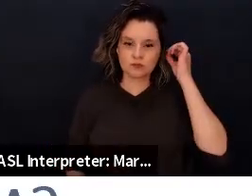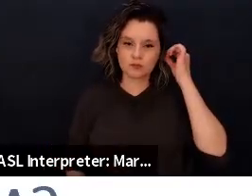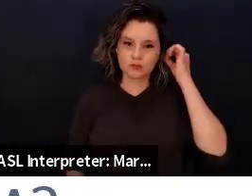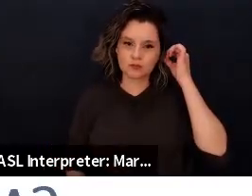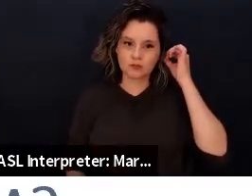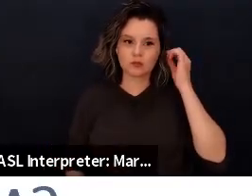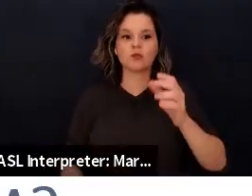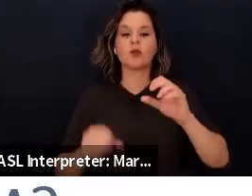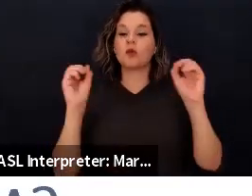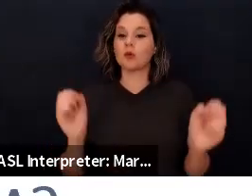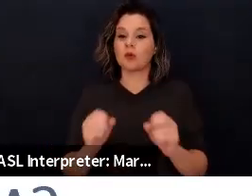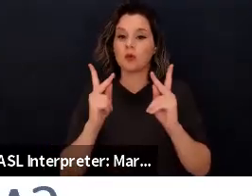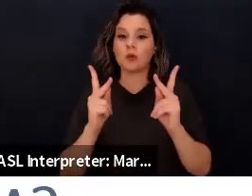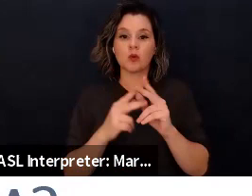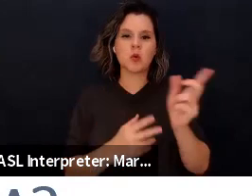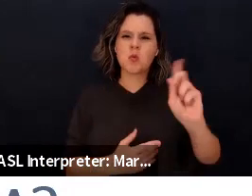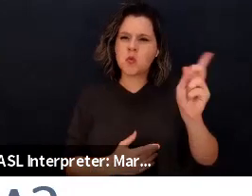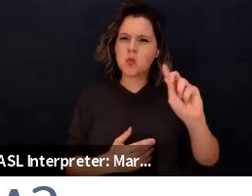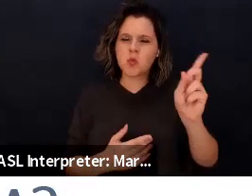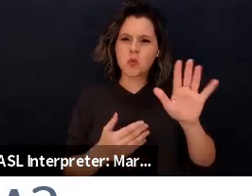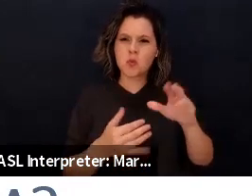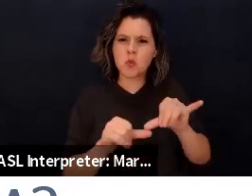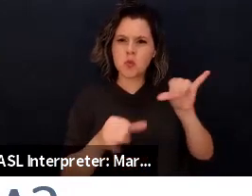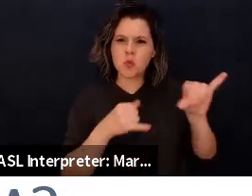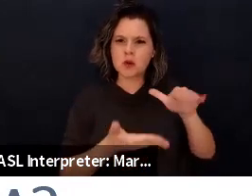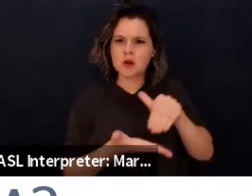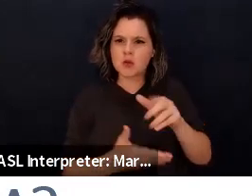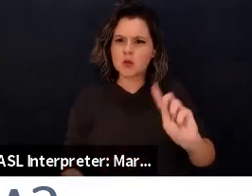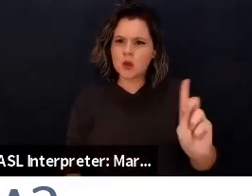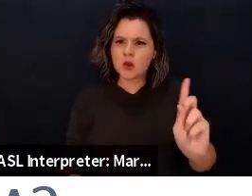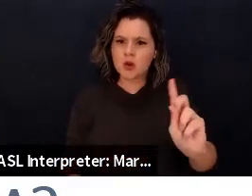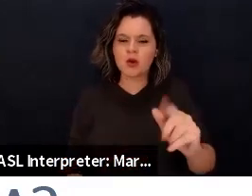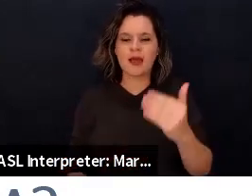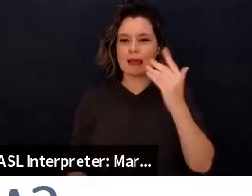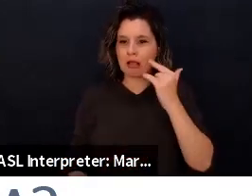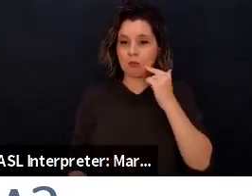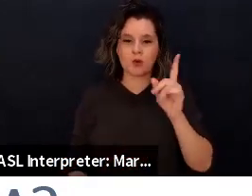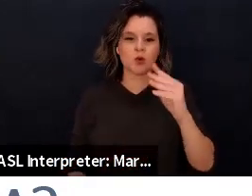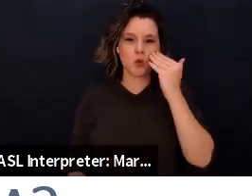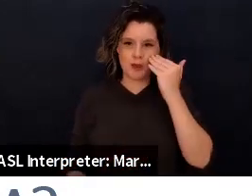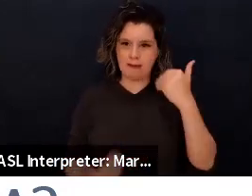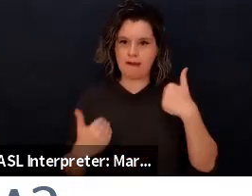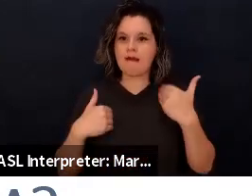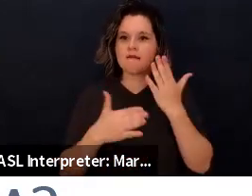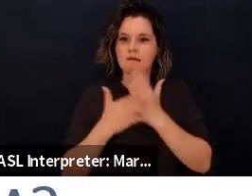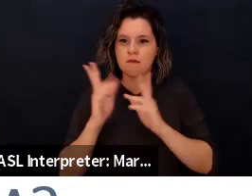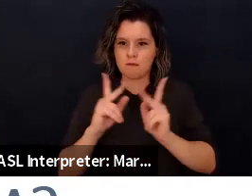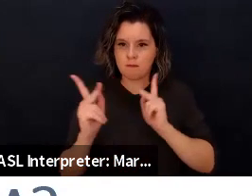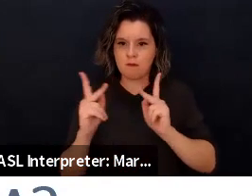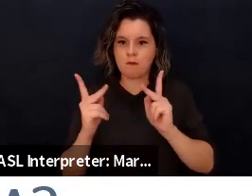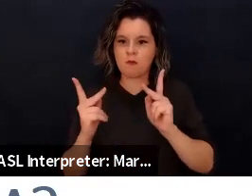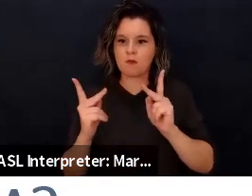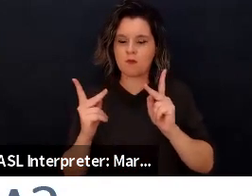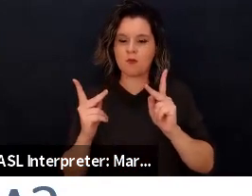Ok, ¿dónde están los centros de detención en California? Yo sé que hoy tenemos gente que